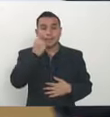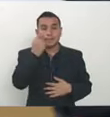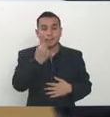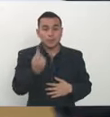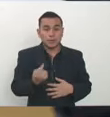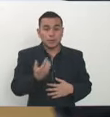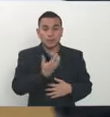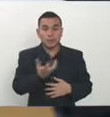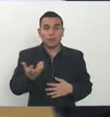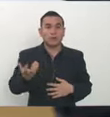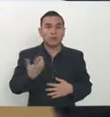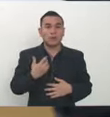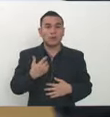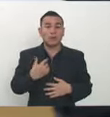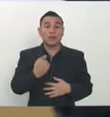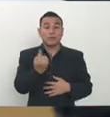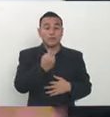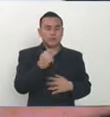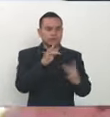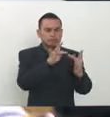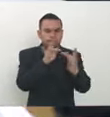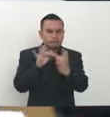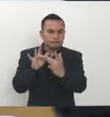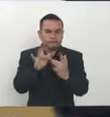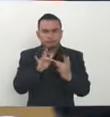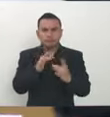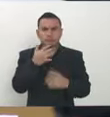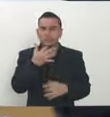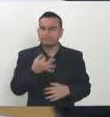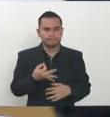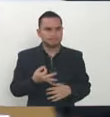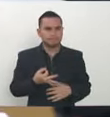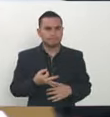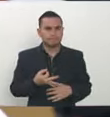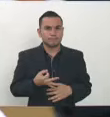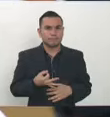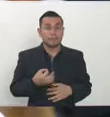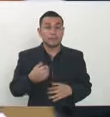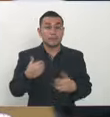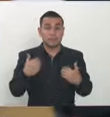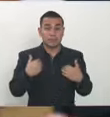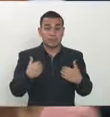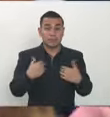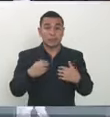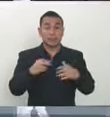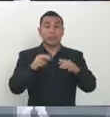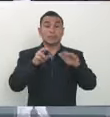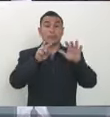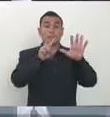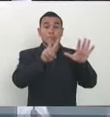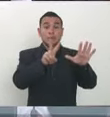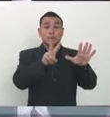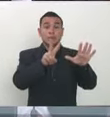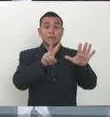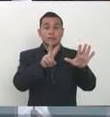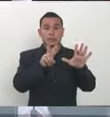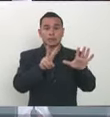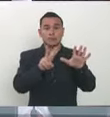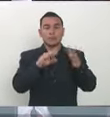los contactos. Le comento que tengo ya 7,000 pruebas más acá en este momento para